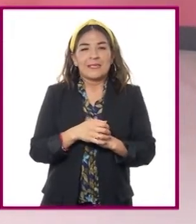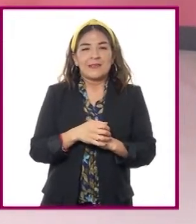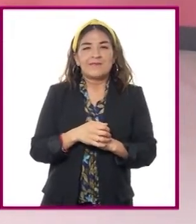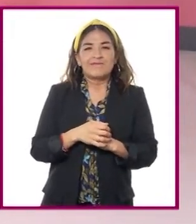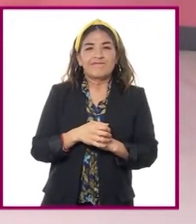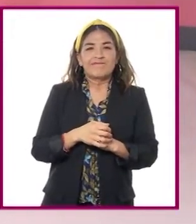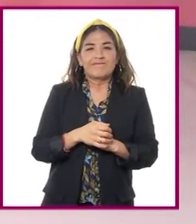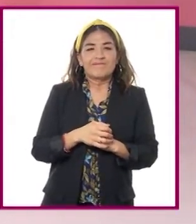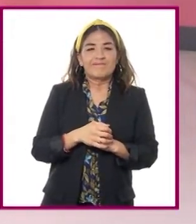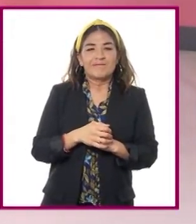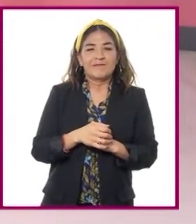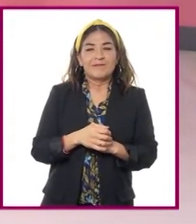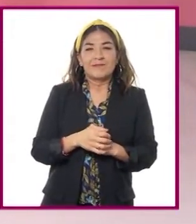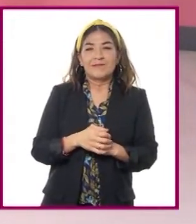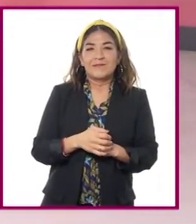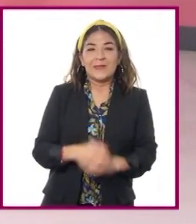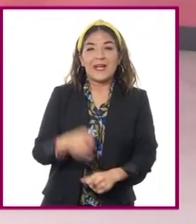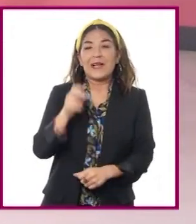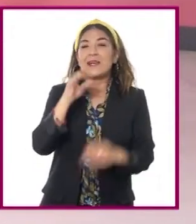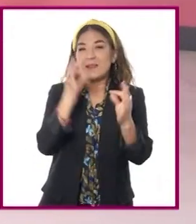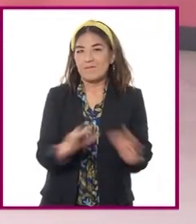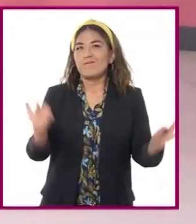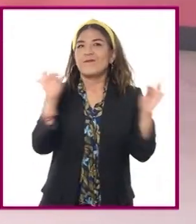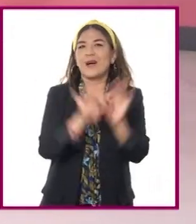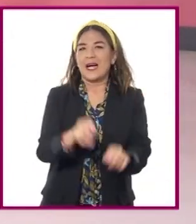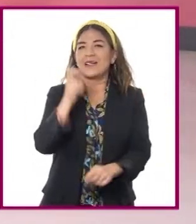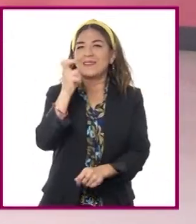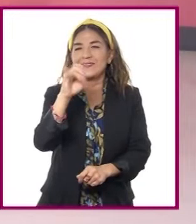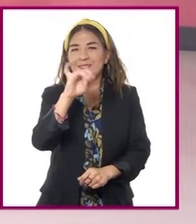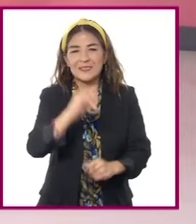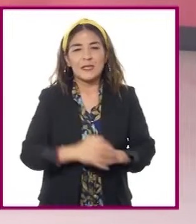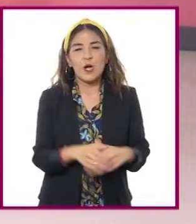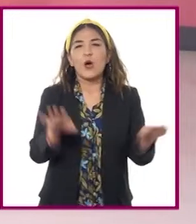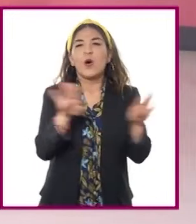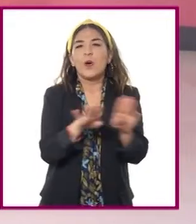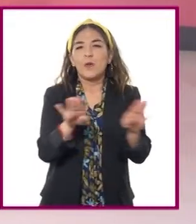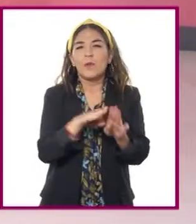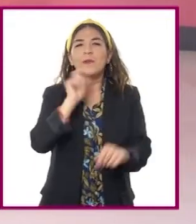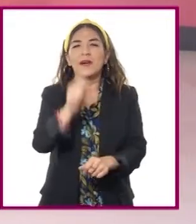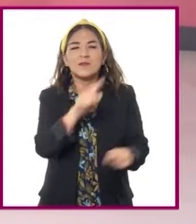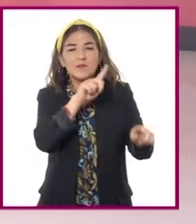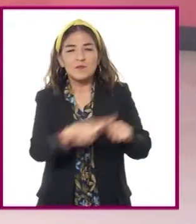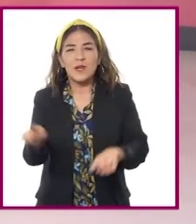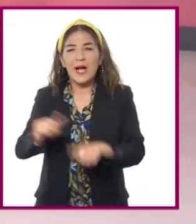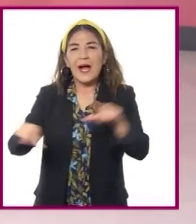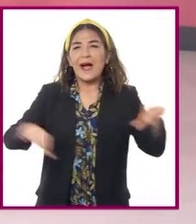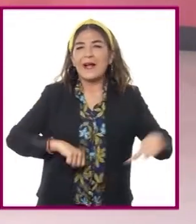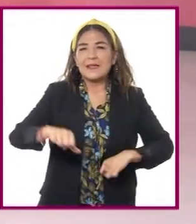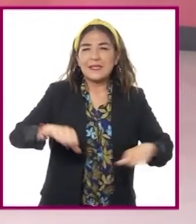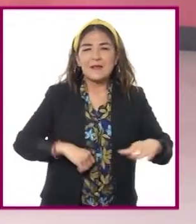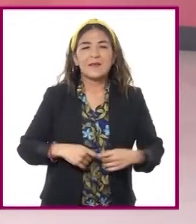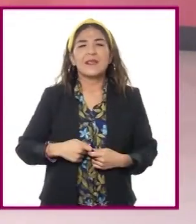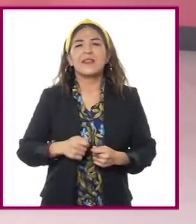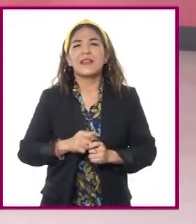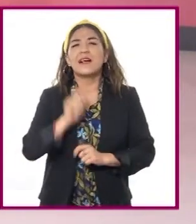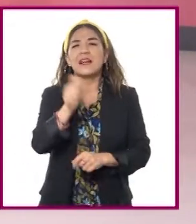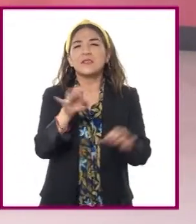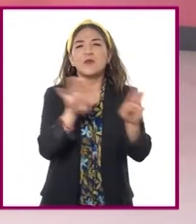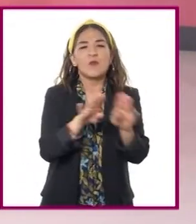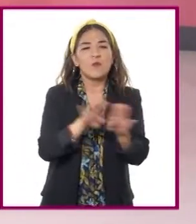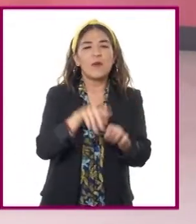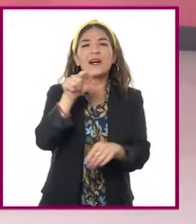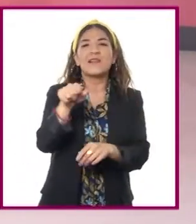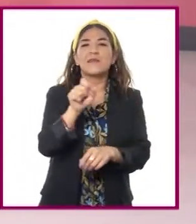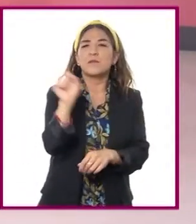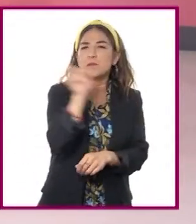Elemental, mi querida Alma. Los detectives son personas que estudian hechos y fenómenos, recordando a ese famoso personaje inglés